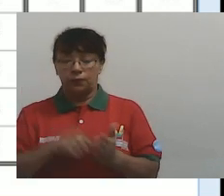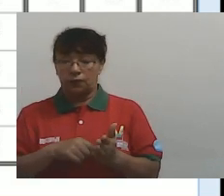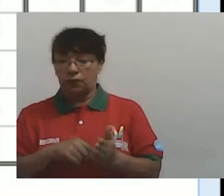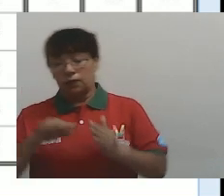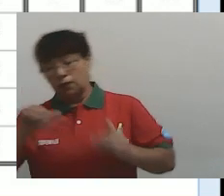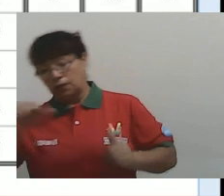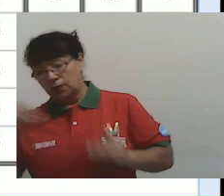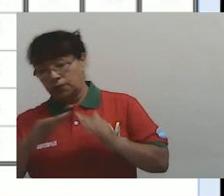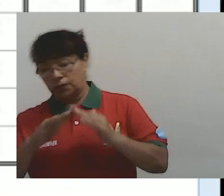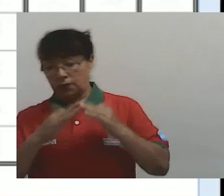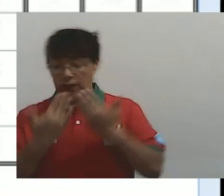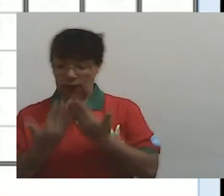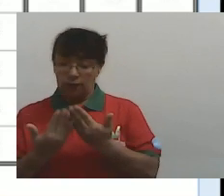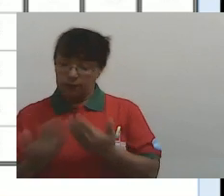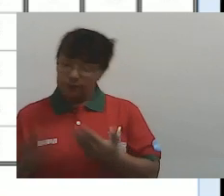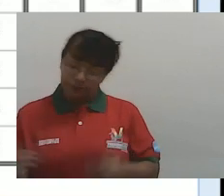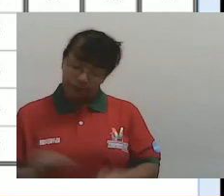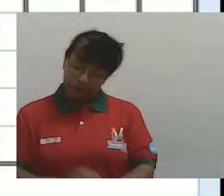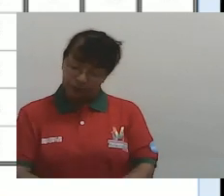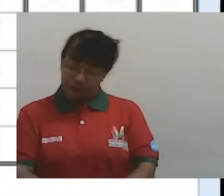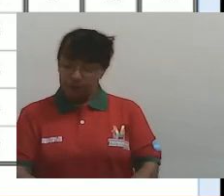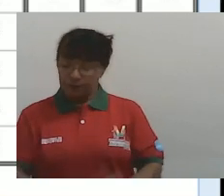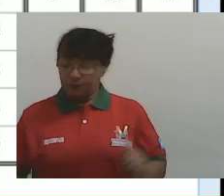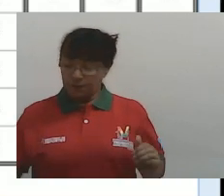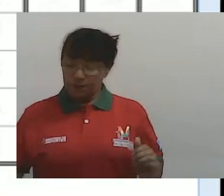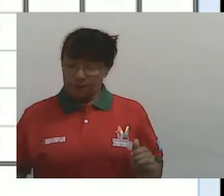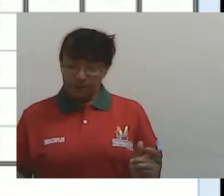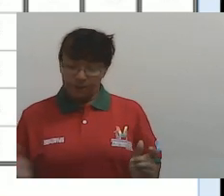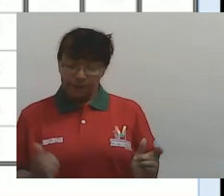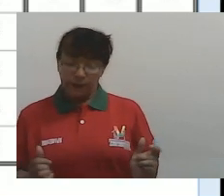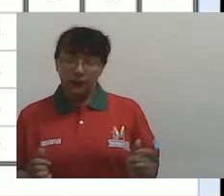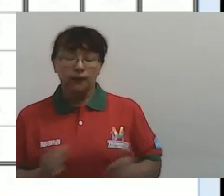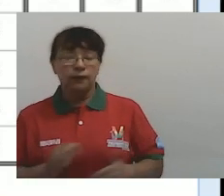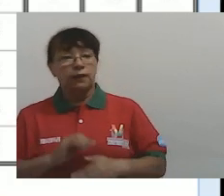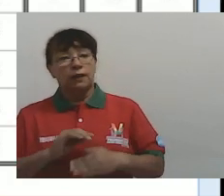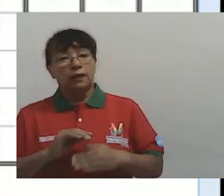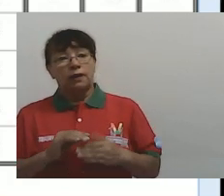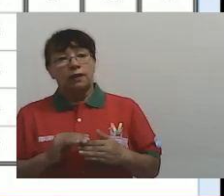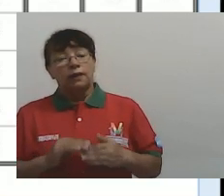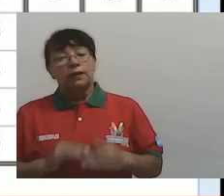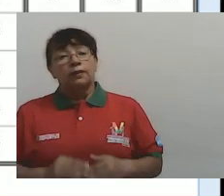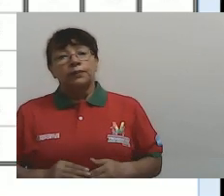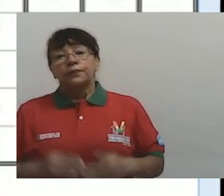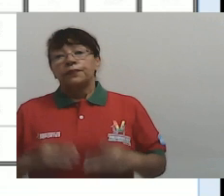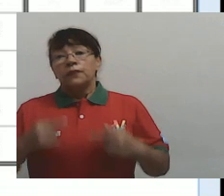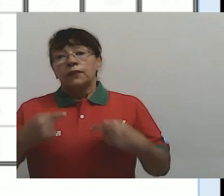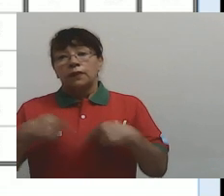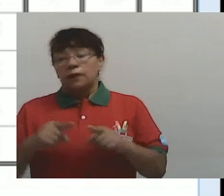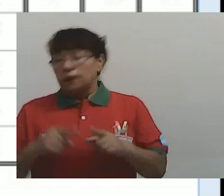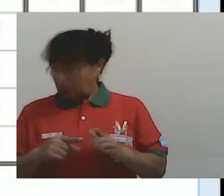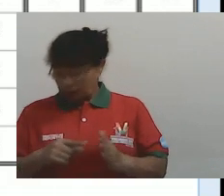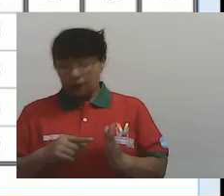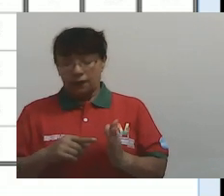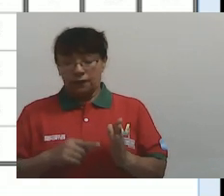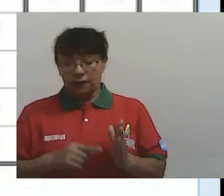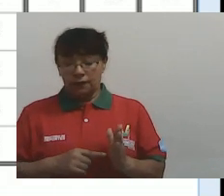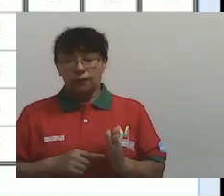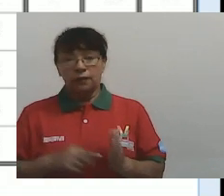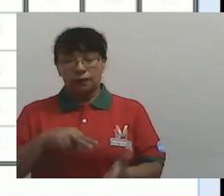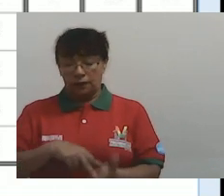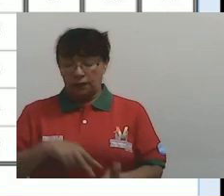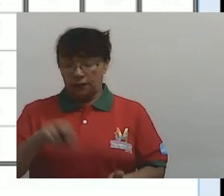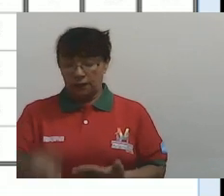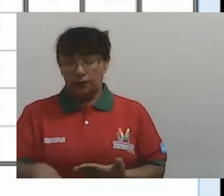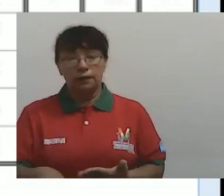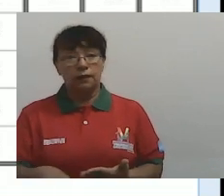porque tiene 2 minutos 54. Así puntúo sucesivamente. Voy a puntuar igual el salto largo, el que tiene